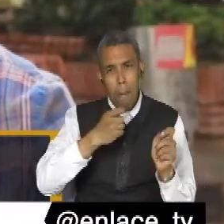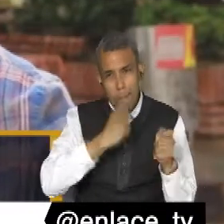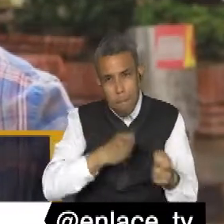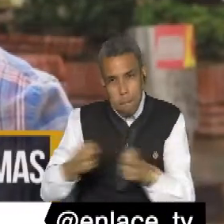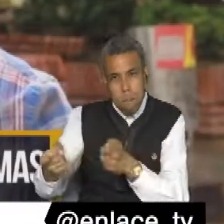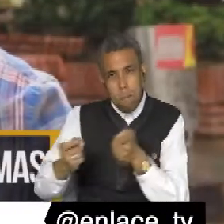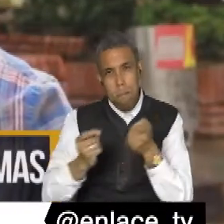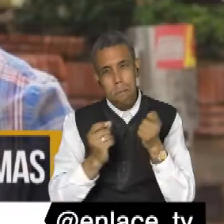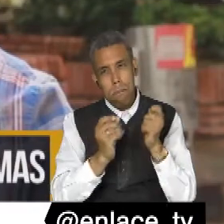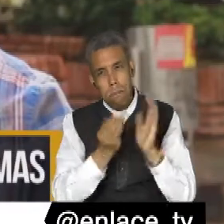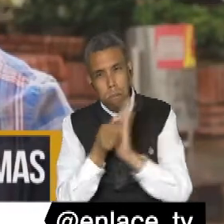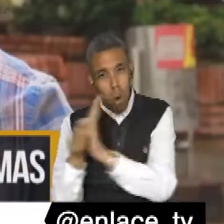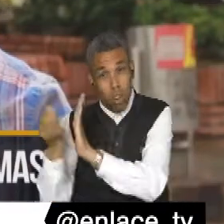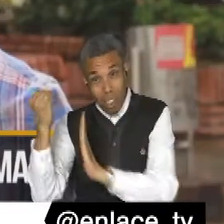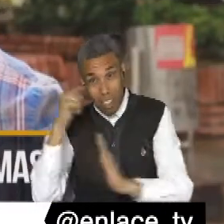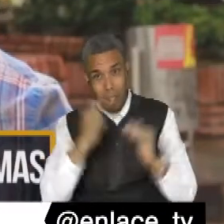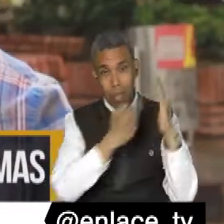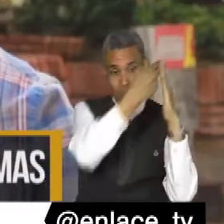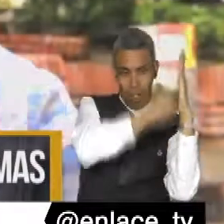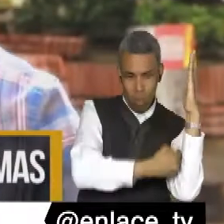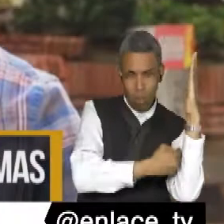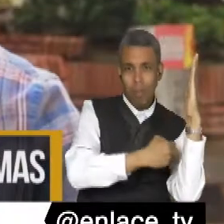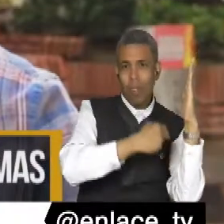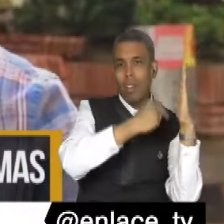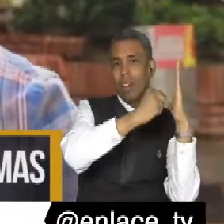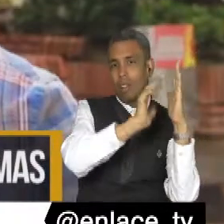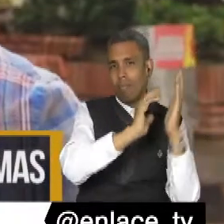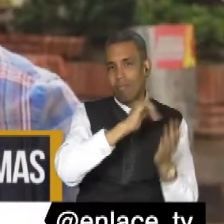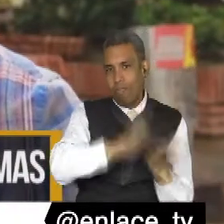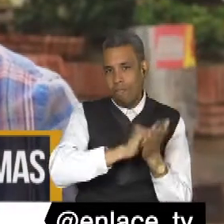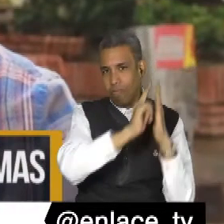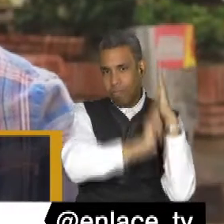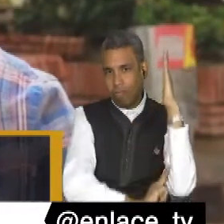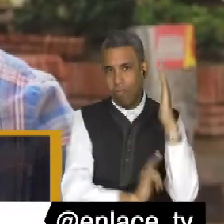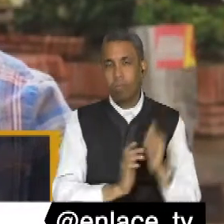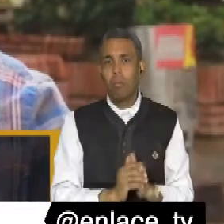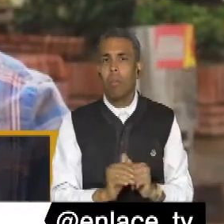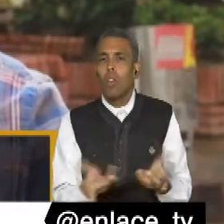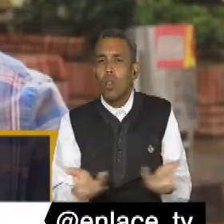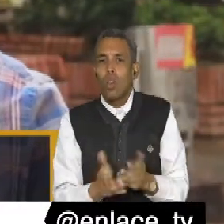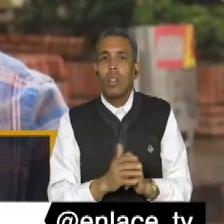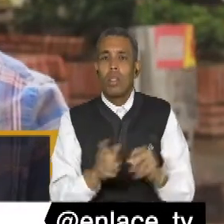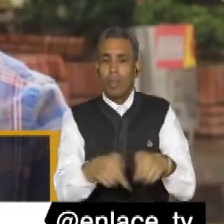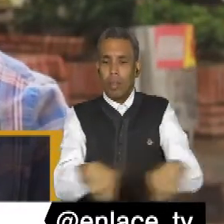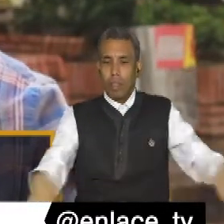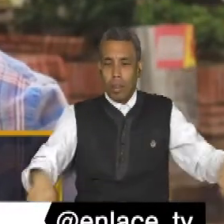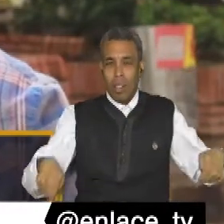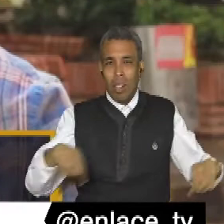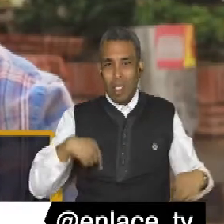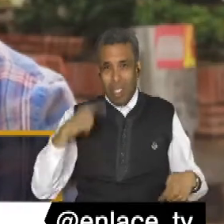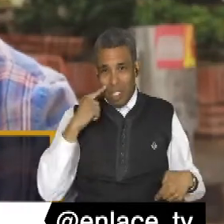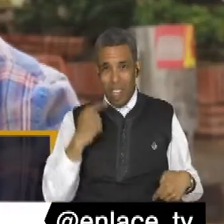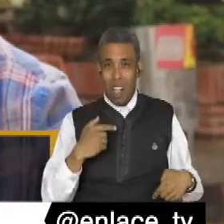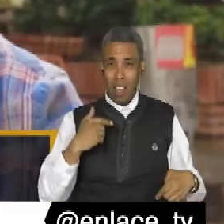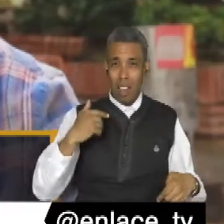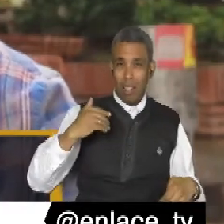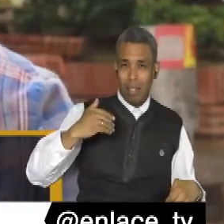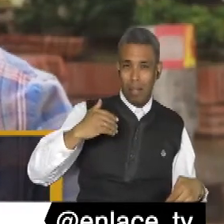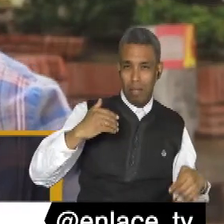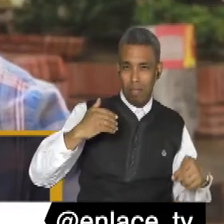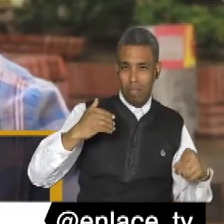piscinas olímpicas, antiguo Inderva, al frente del estadio de béisbol. Además también tenemos un personal idóneo y dispuesto para poder atender las